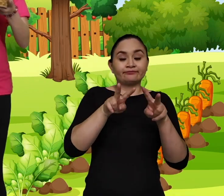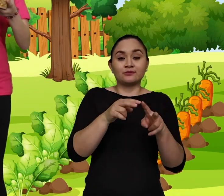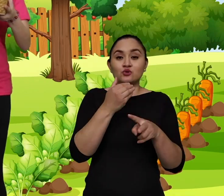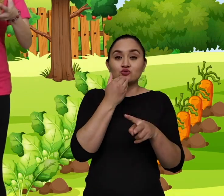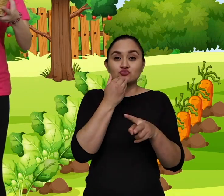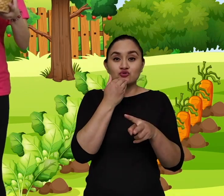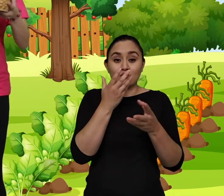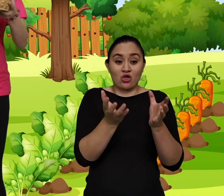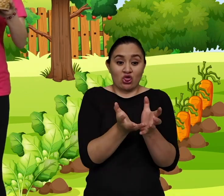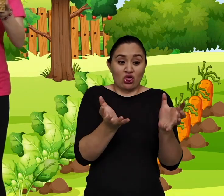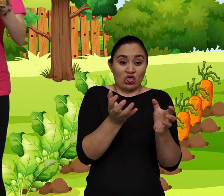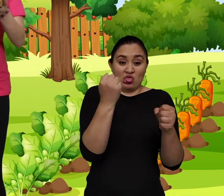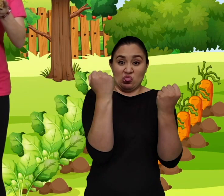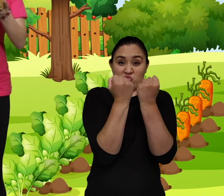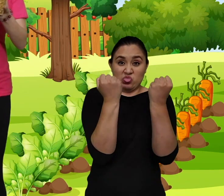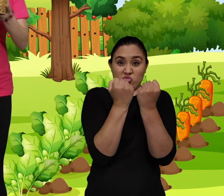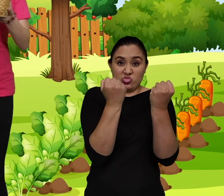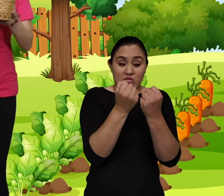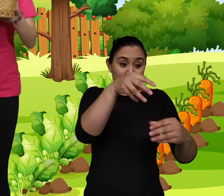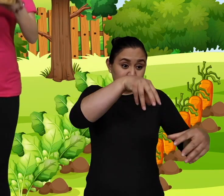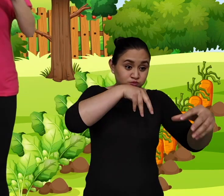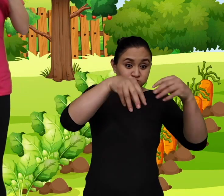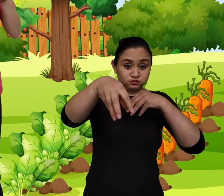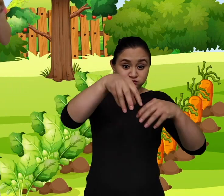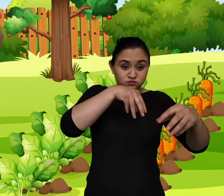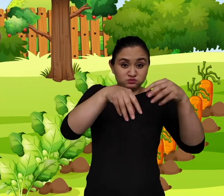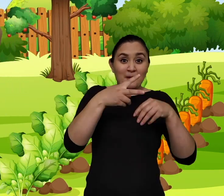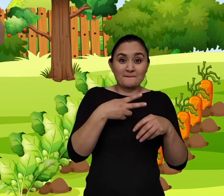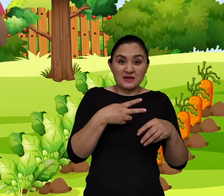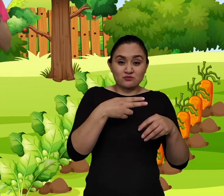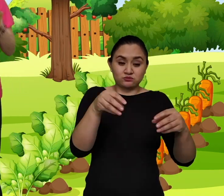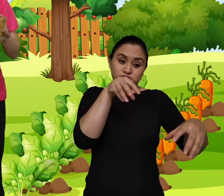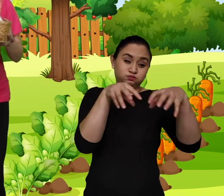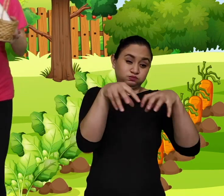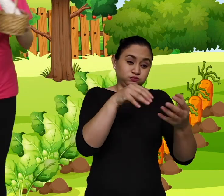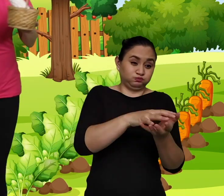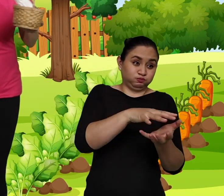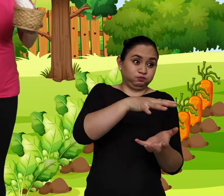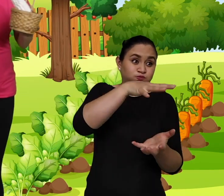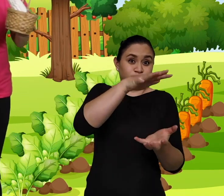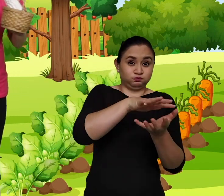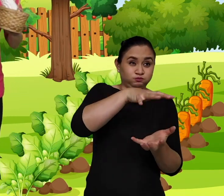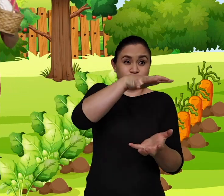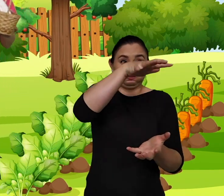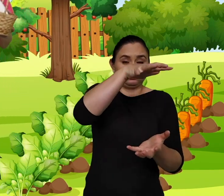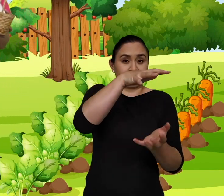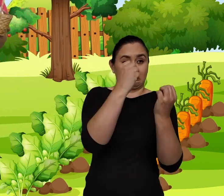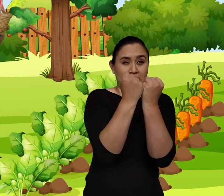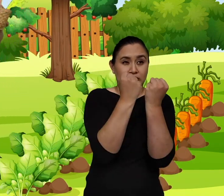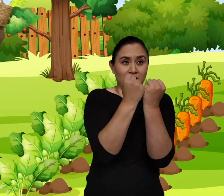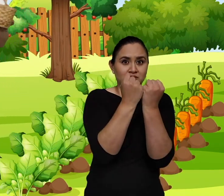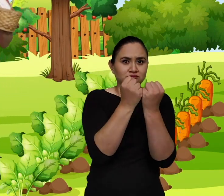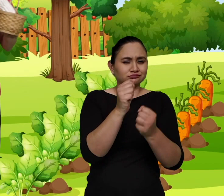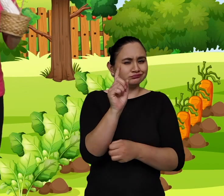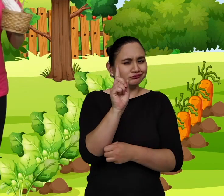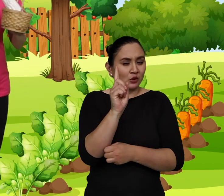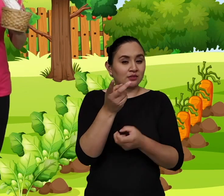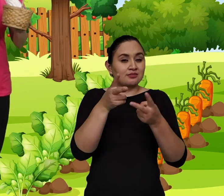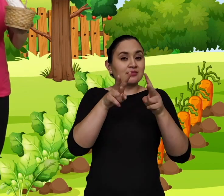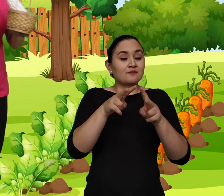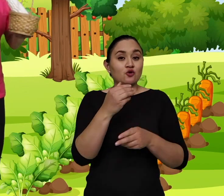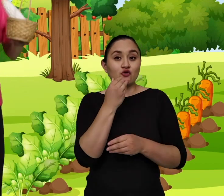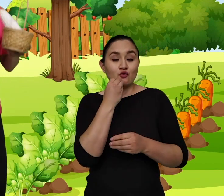debemos sobrellenar de productos en el mismo recipiente para que no se maltraten. Y